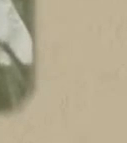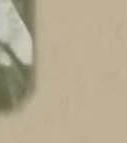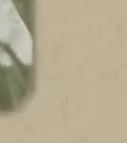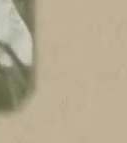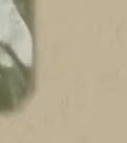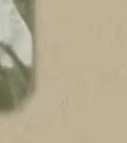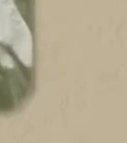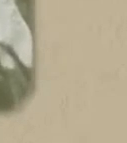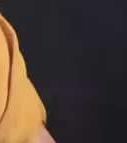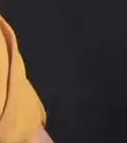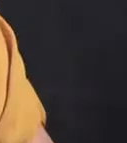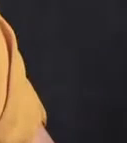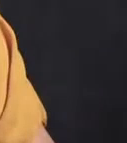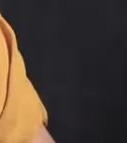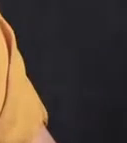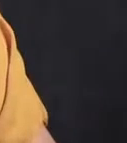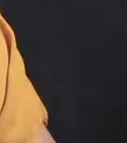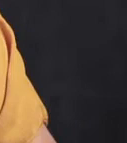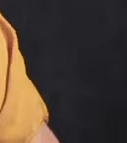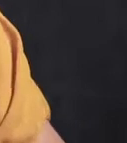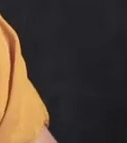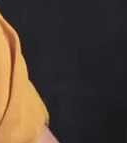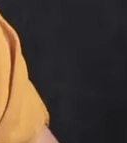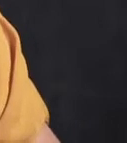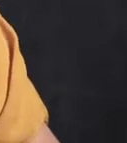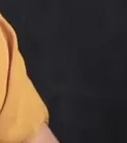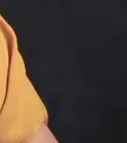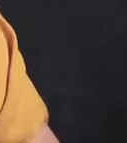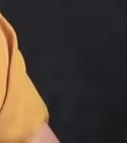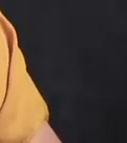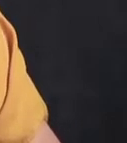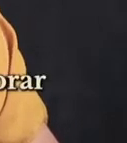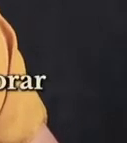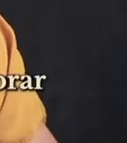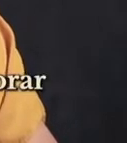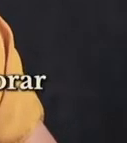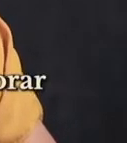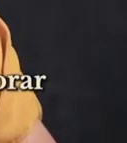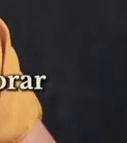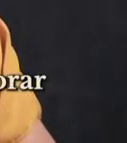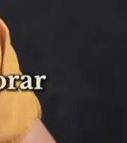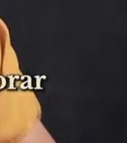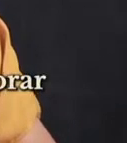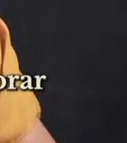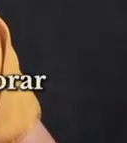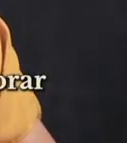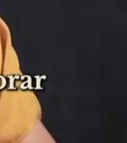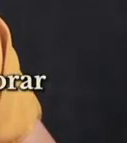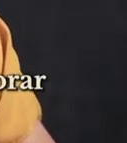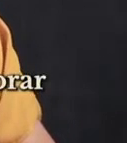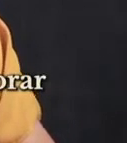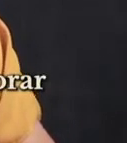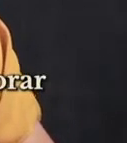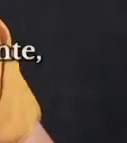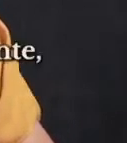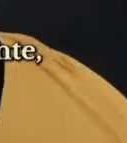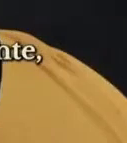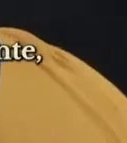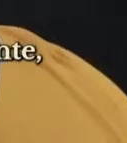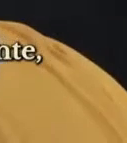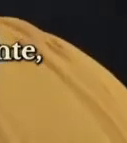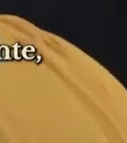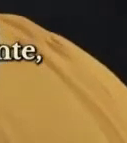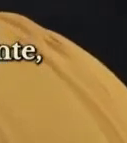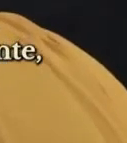y si tuviera que resumir algo de raúl yo insisto en su humildad en su modestia que sólo una madre pudo avisorar